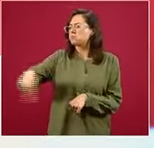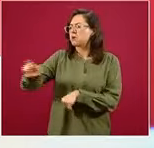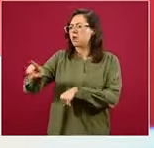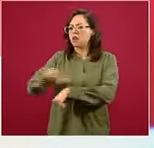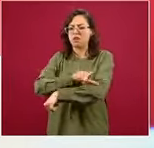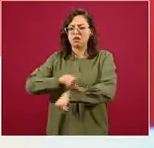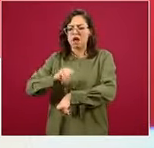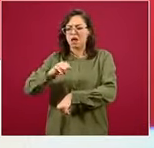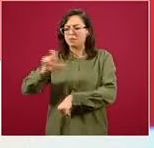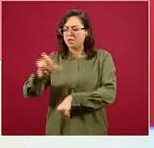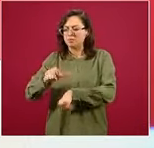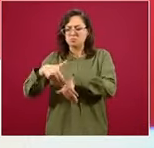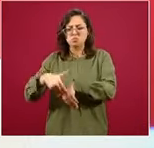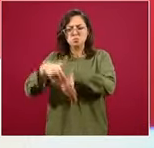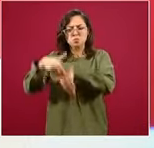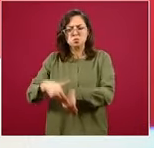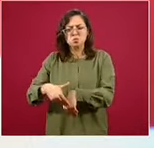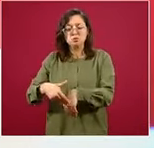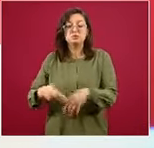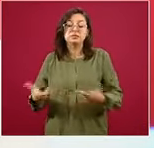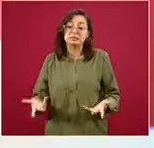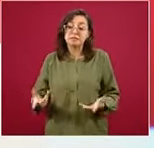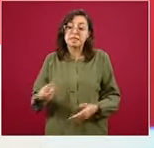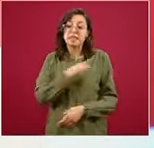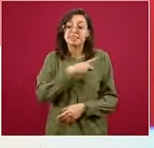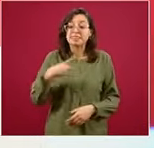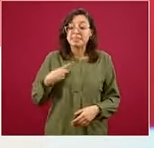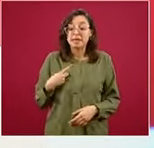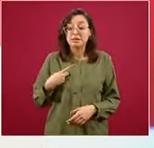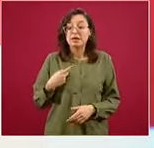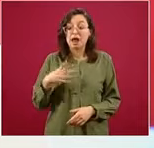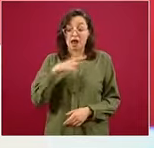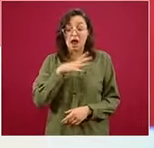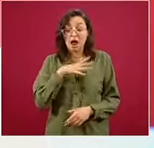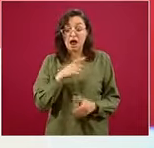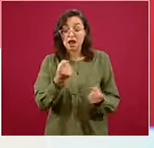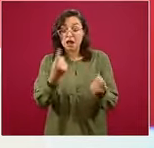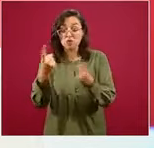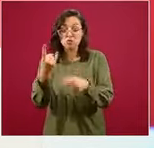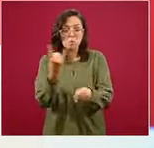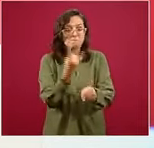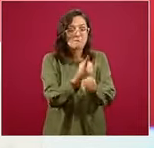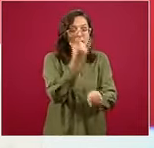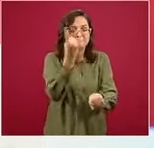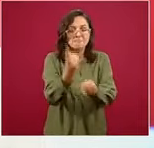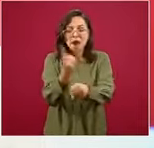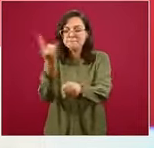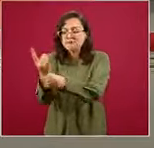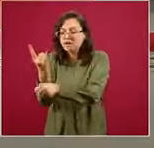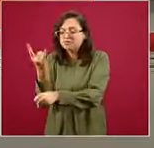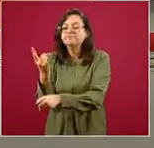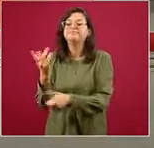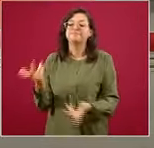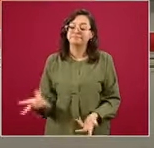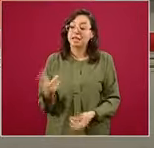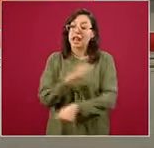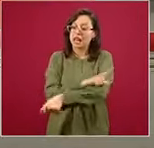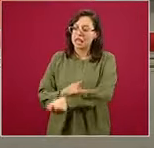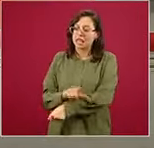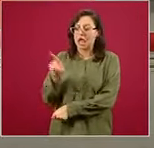Liga. En todo caso, lo que pudiera existir, si usted conoce casos específicos de incumplimiento, es la necesidad de que la propia